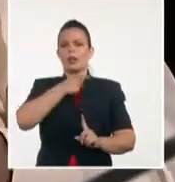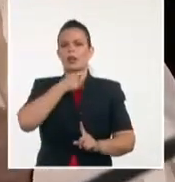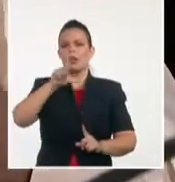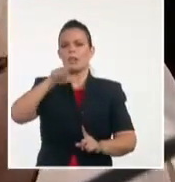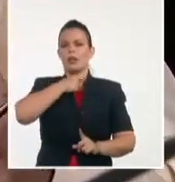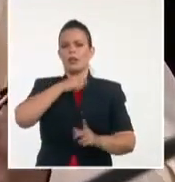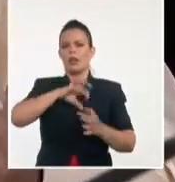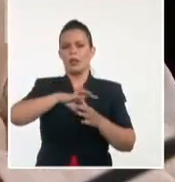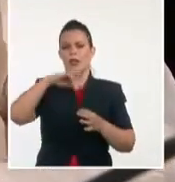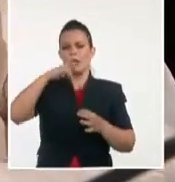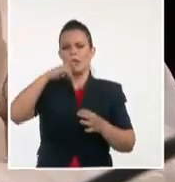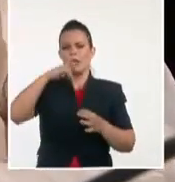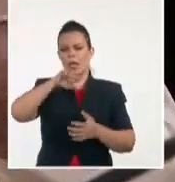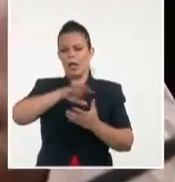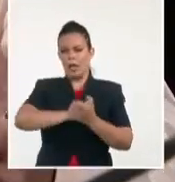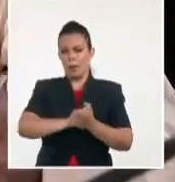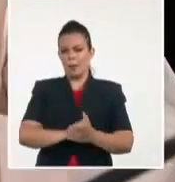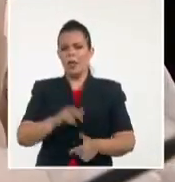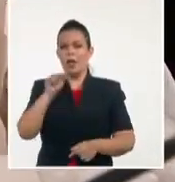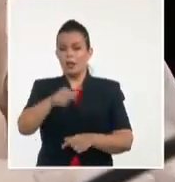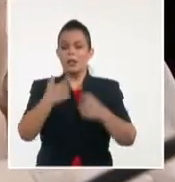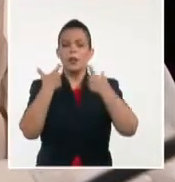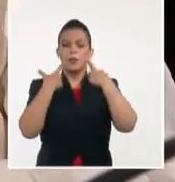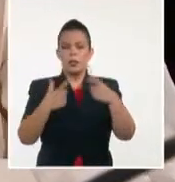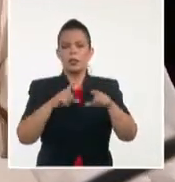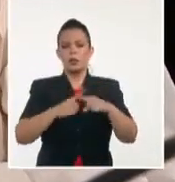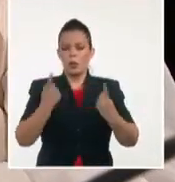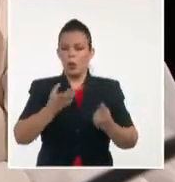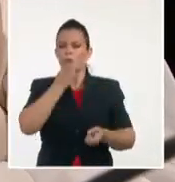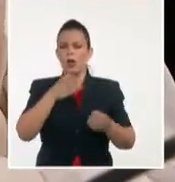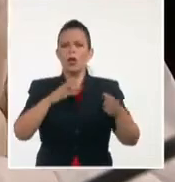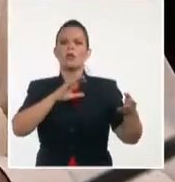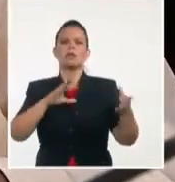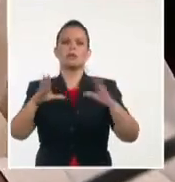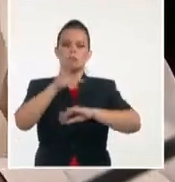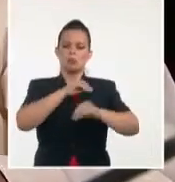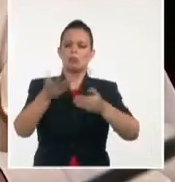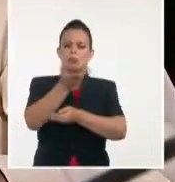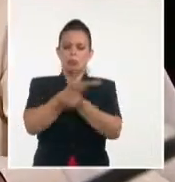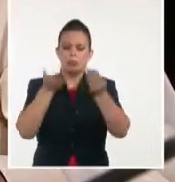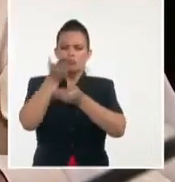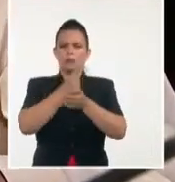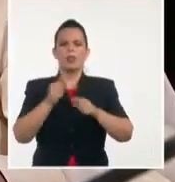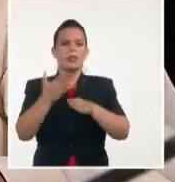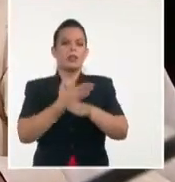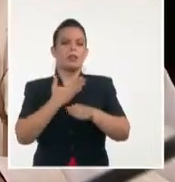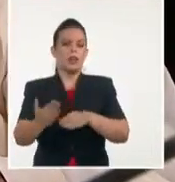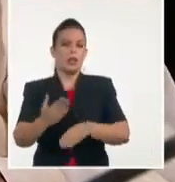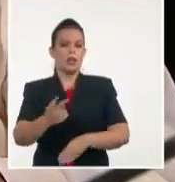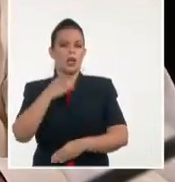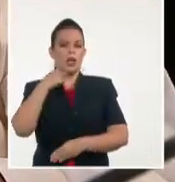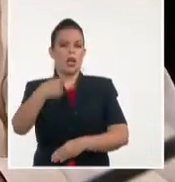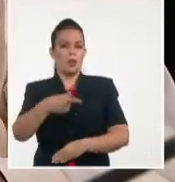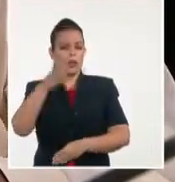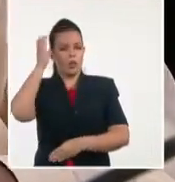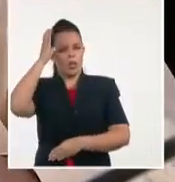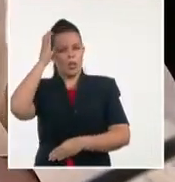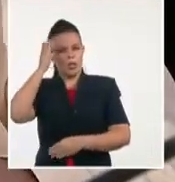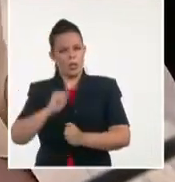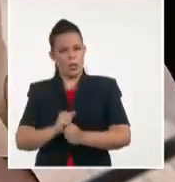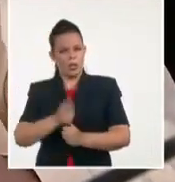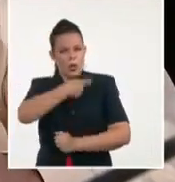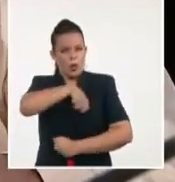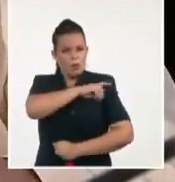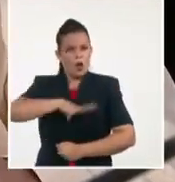se puede hacer también un debate, opiniones, se escuchan criterios de incluso de la población en general, que aporta muchísima